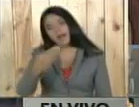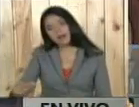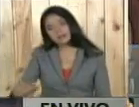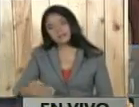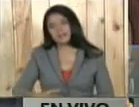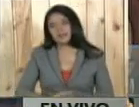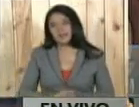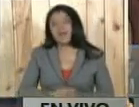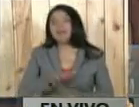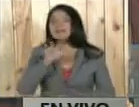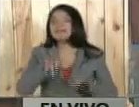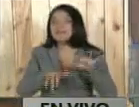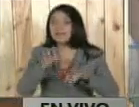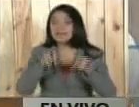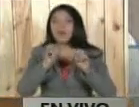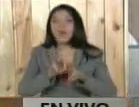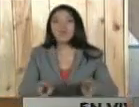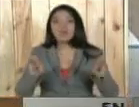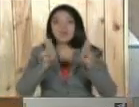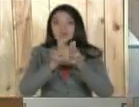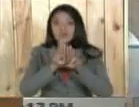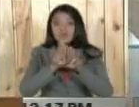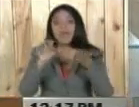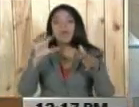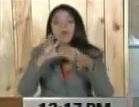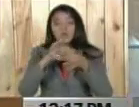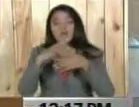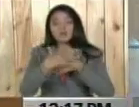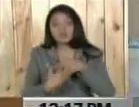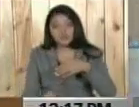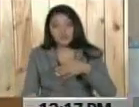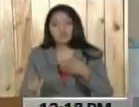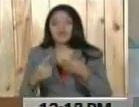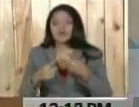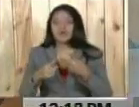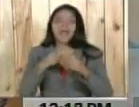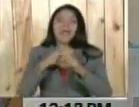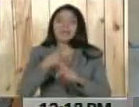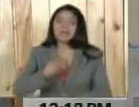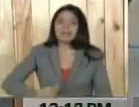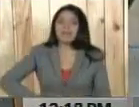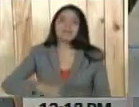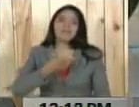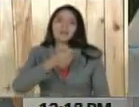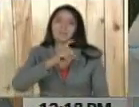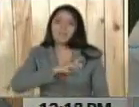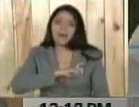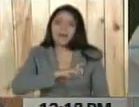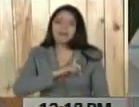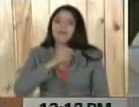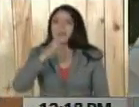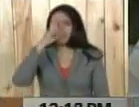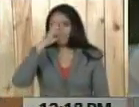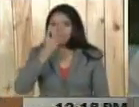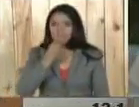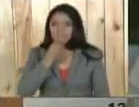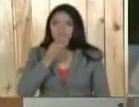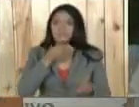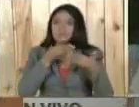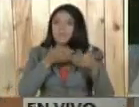del secretario general de la UNASUR, Ernesto Samper, de los expresidentes de España, República Dominicana y